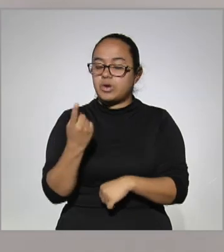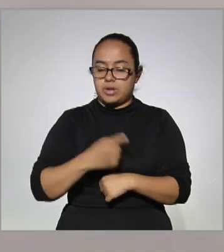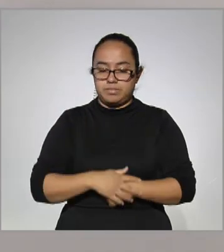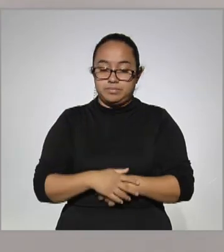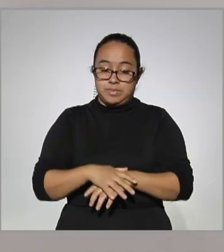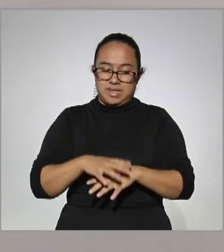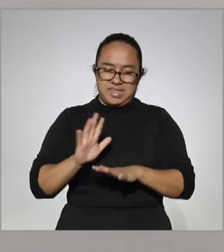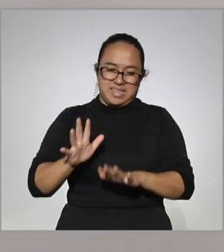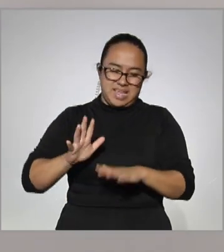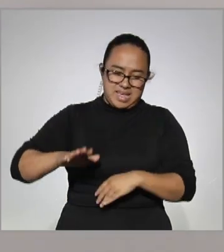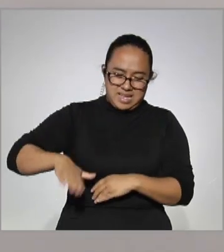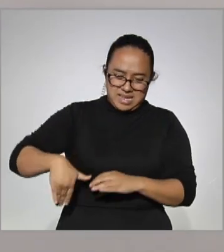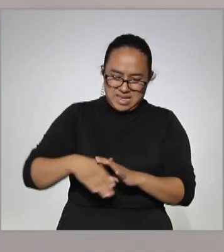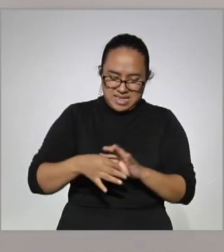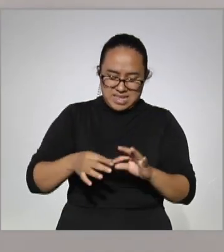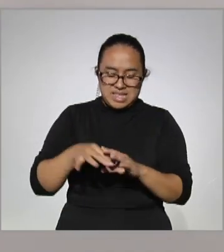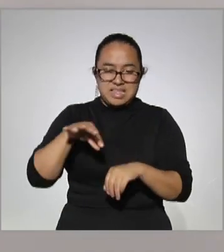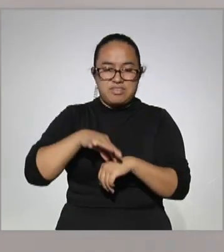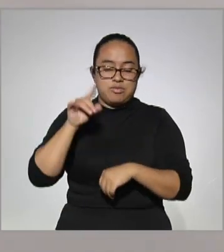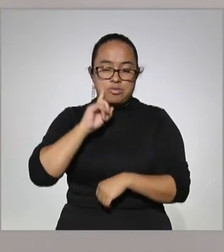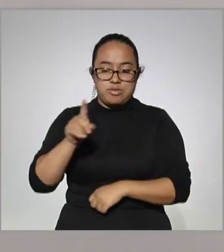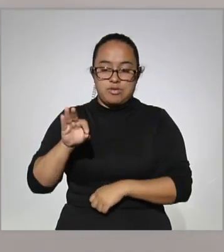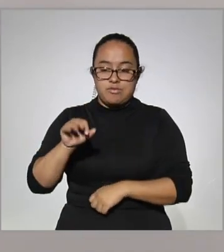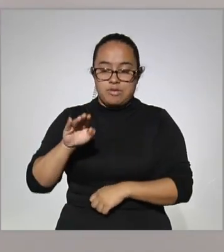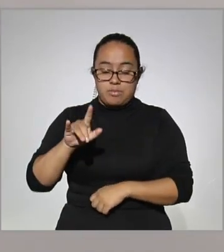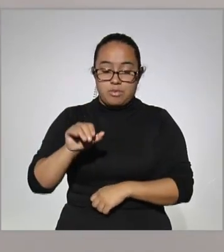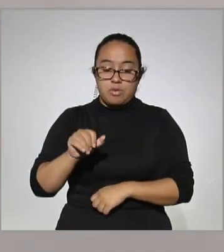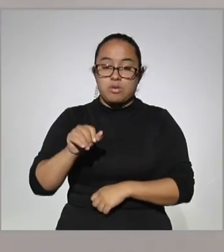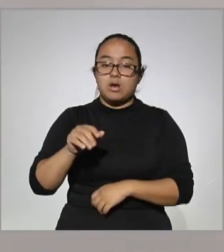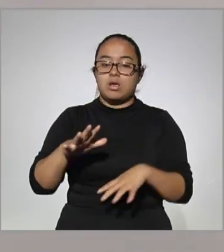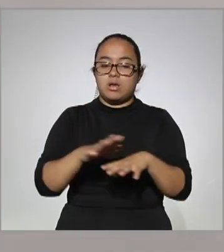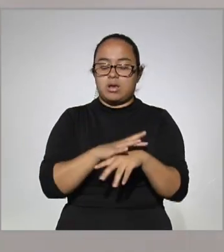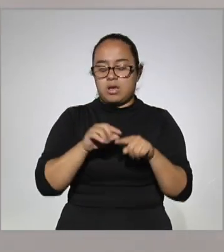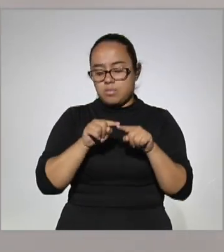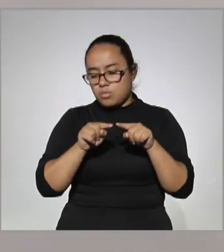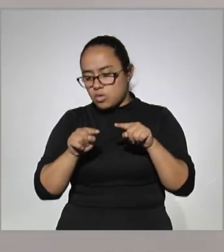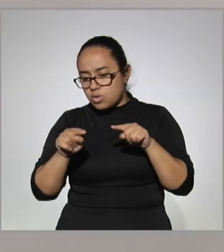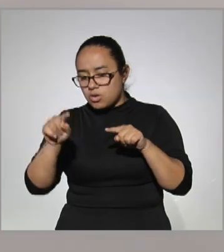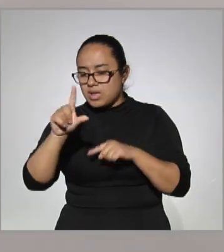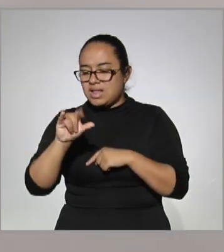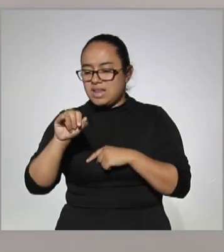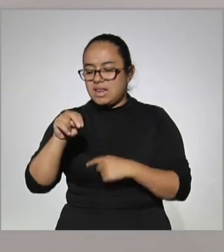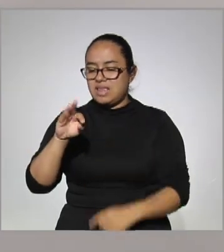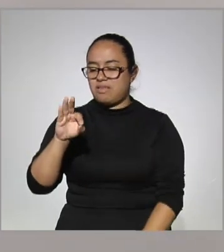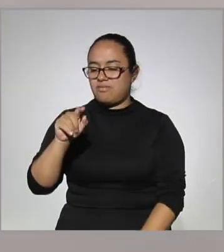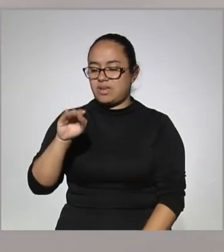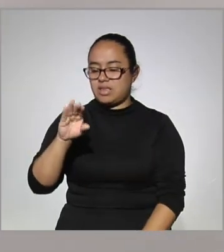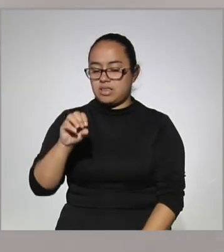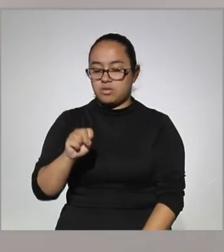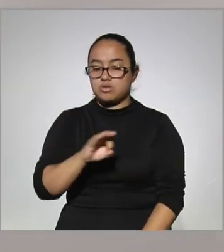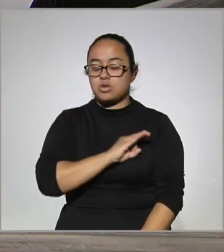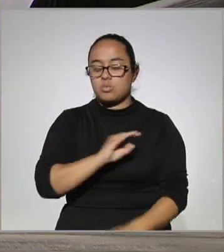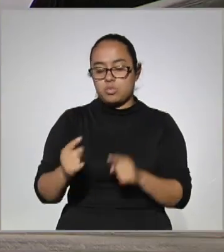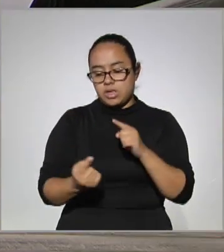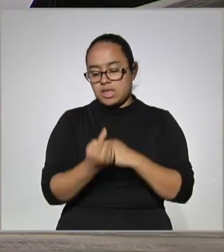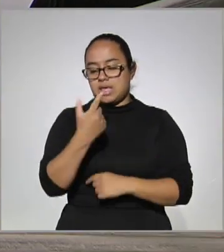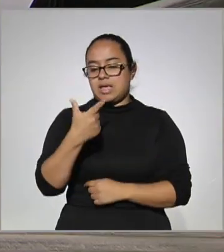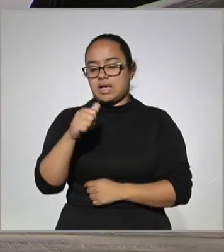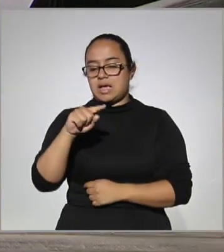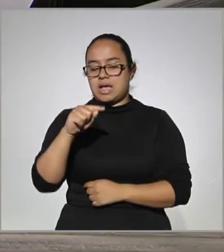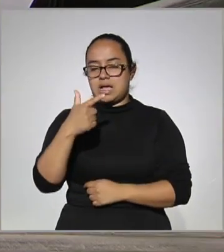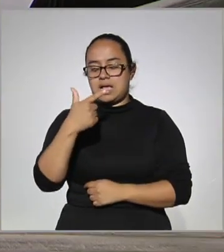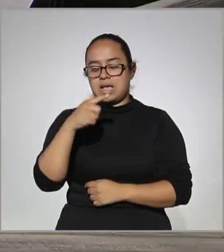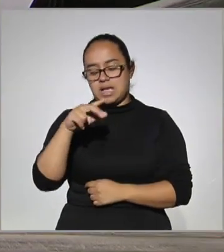como se comentaba la doctora Fabiola, migra a través de los linfáticos y puede llegar a esos ganglios. Por eso la